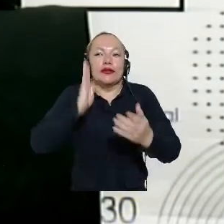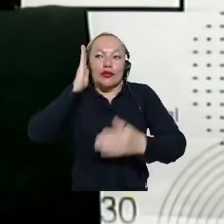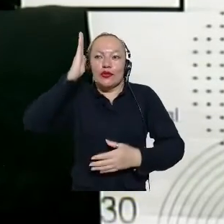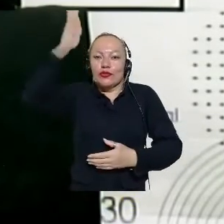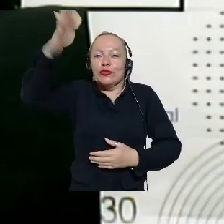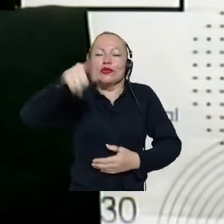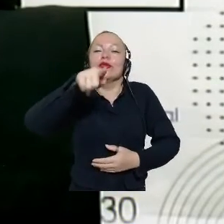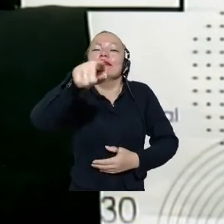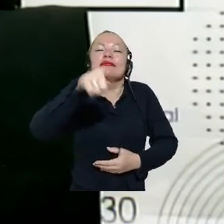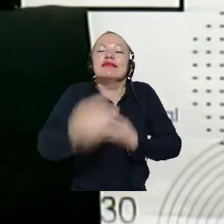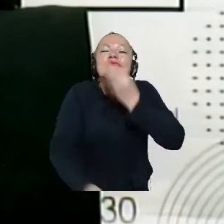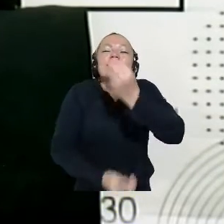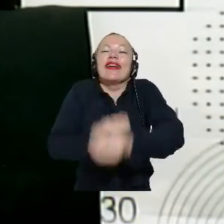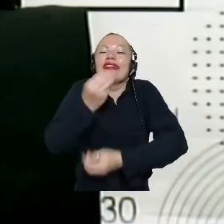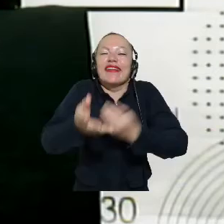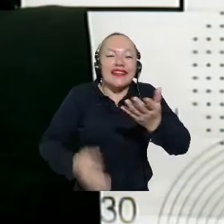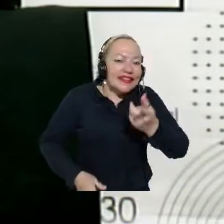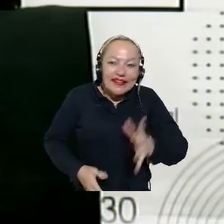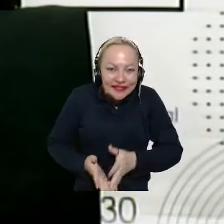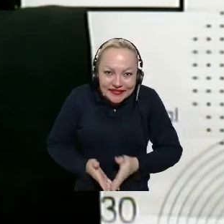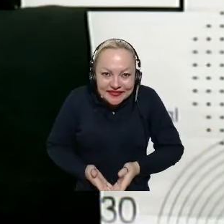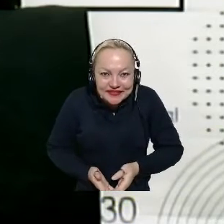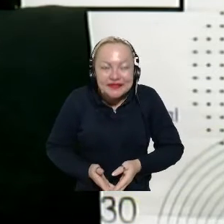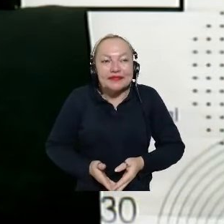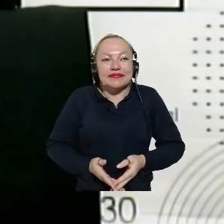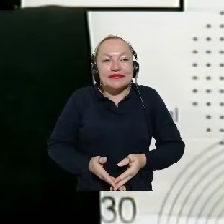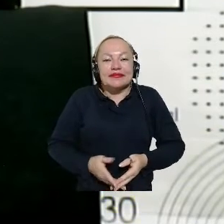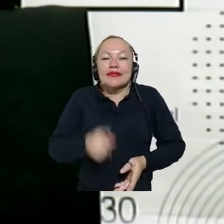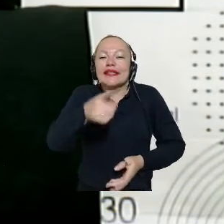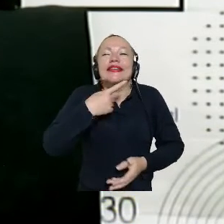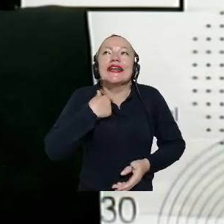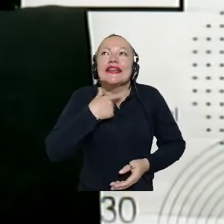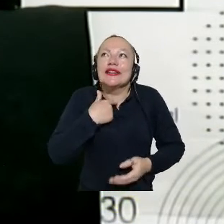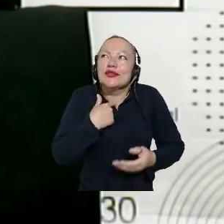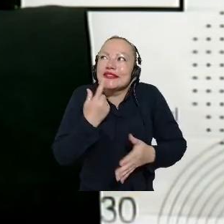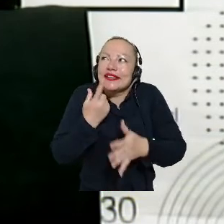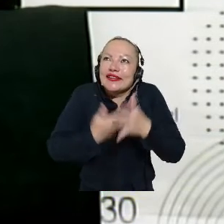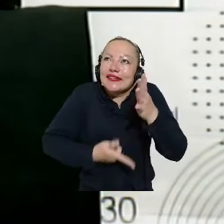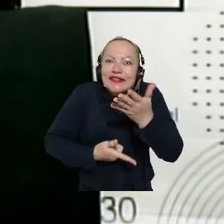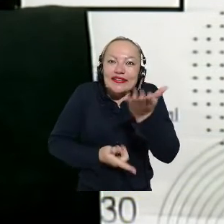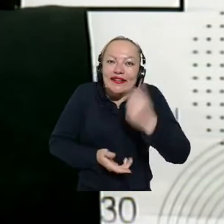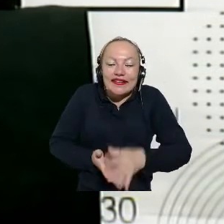futuro. Uh-huh. ¿De ir al futuro? Sí, ¿qué te gustaría